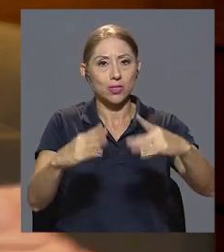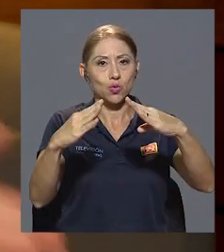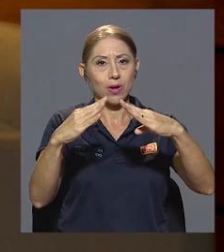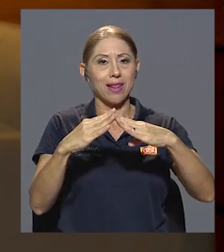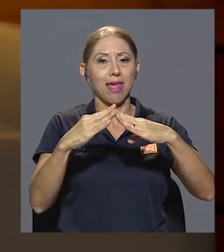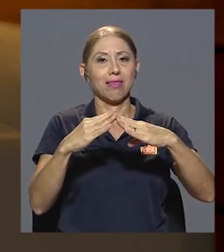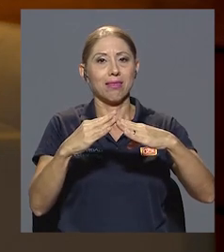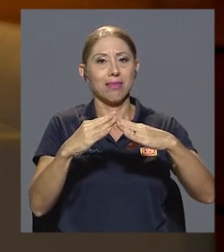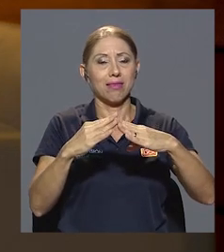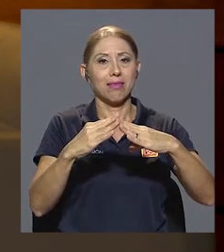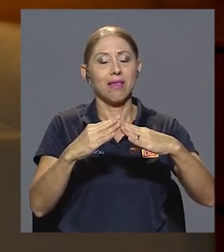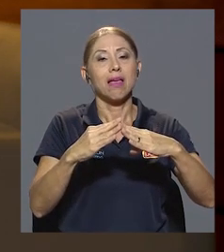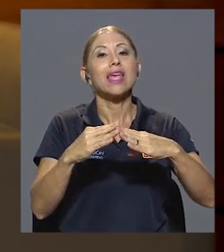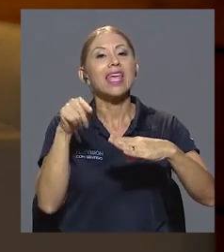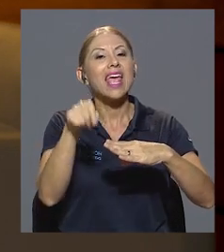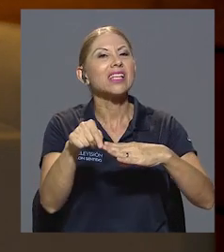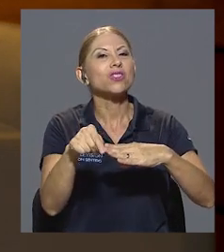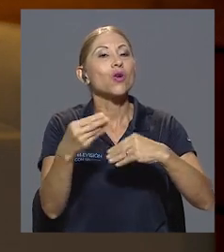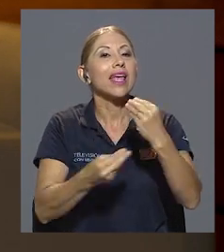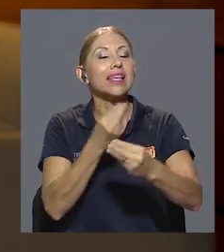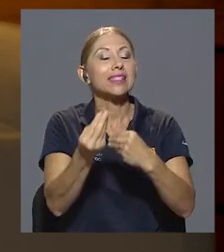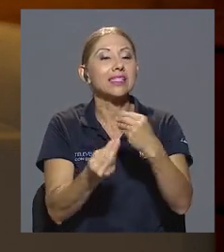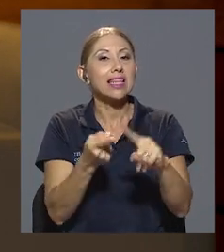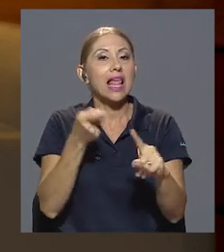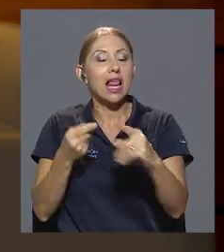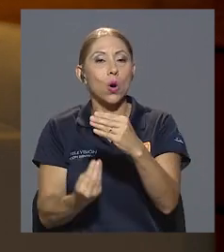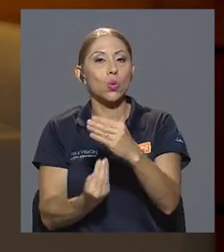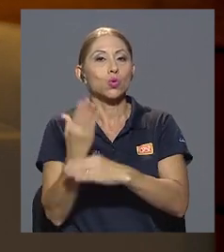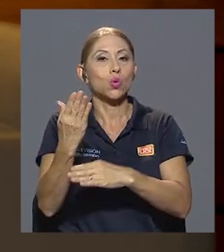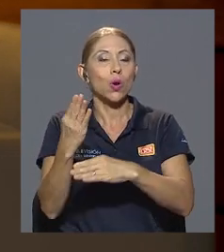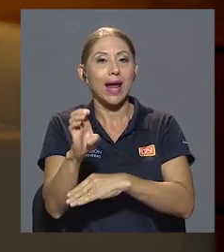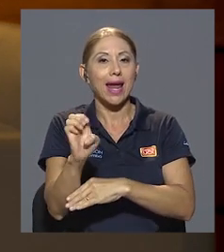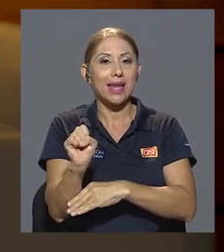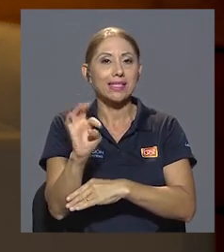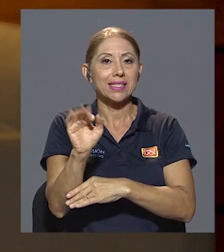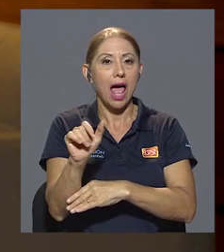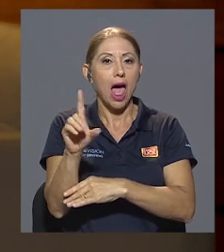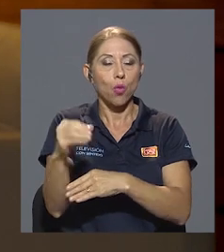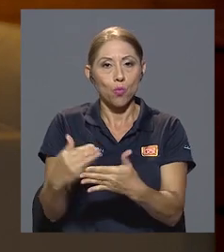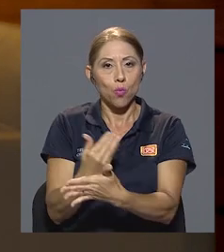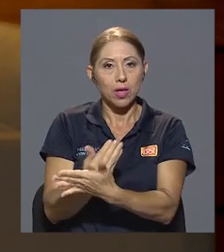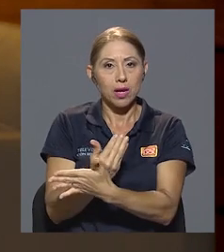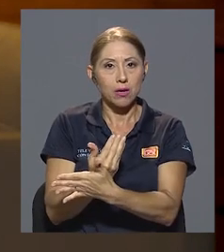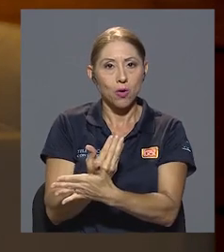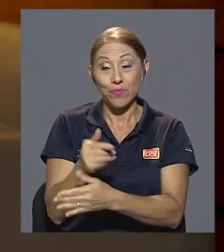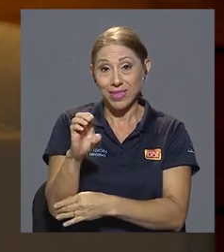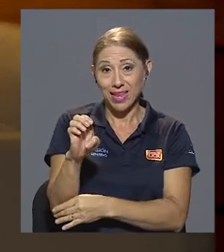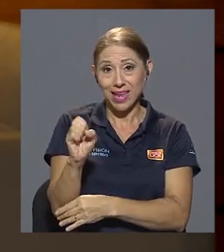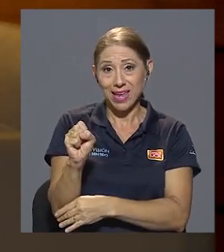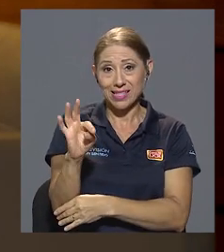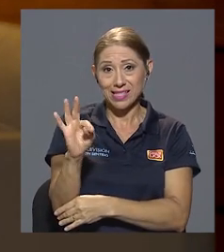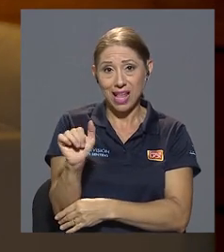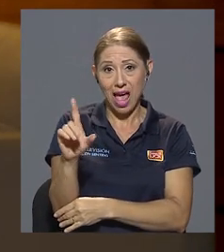que se deriva precisamente de la construcción del estado moderno y el estado empieza a ver